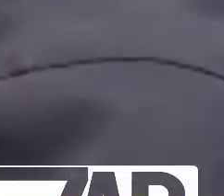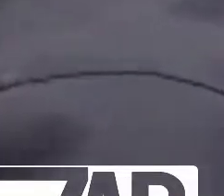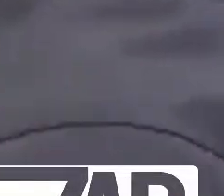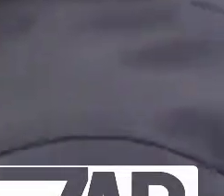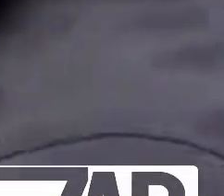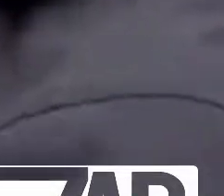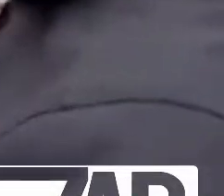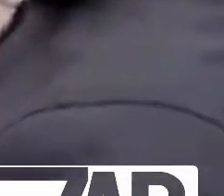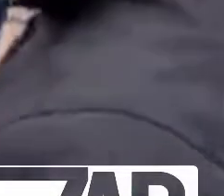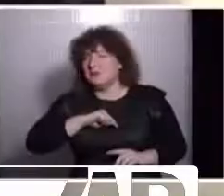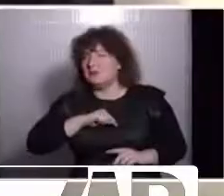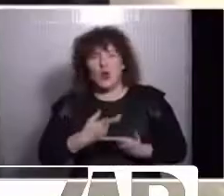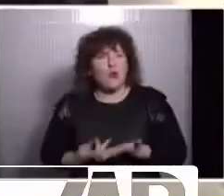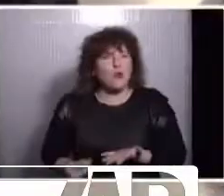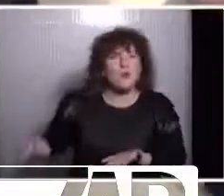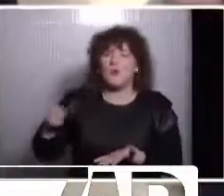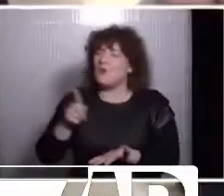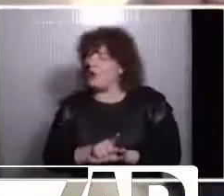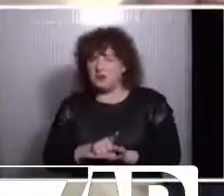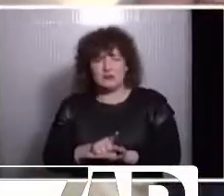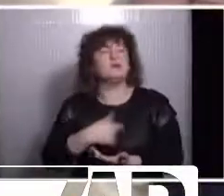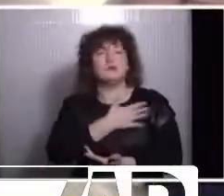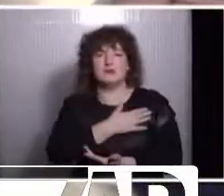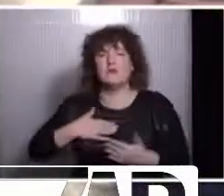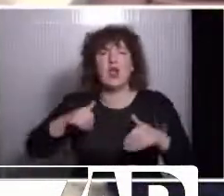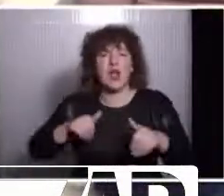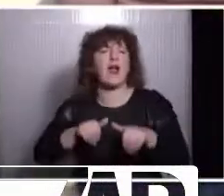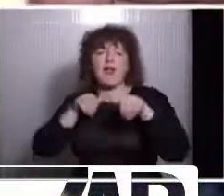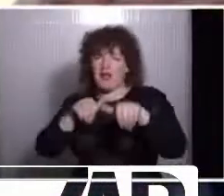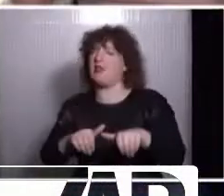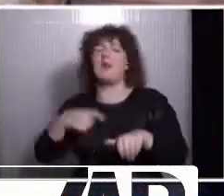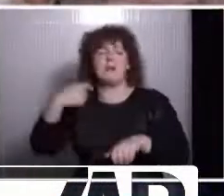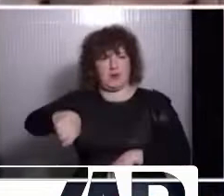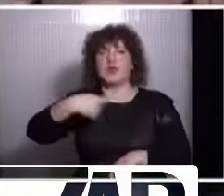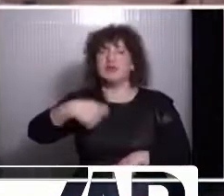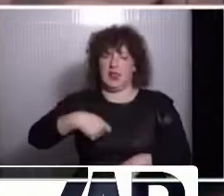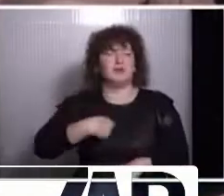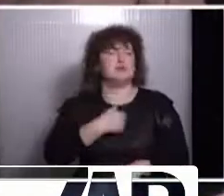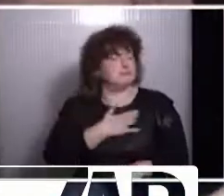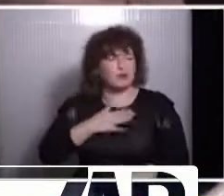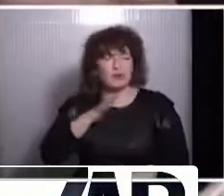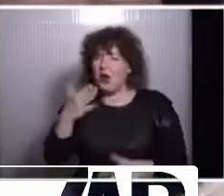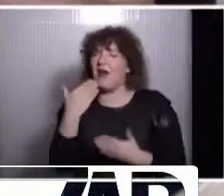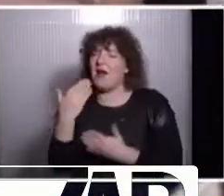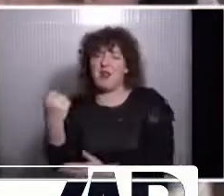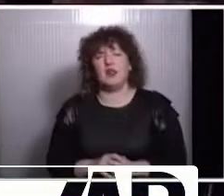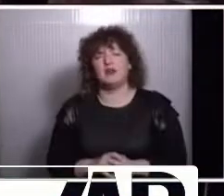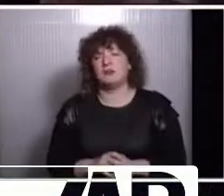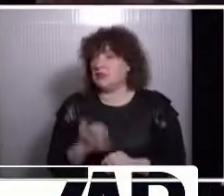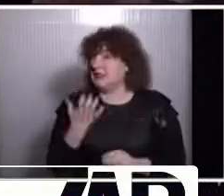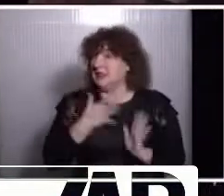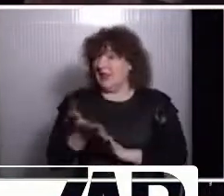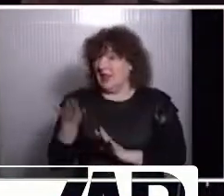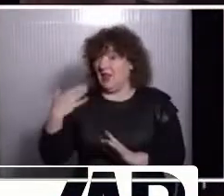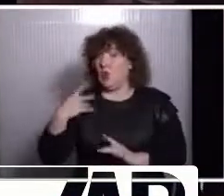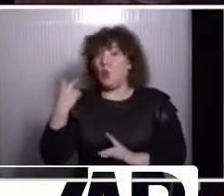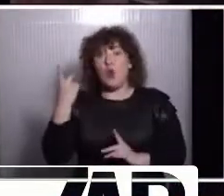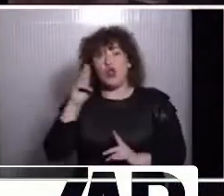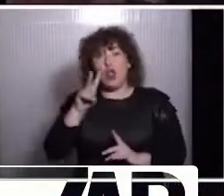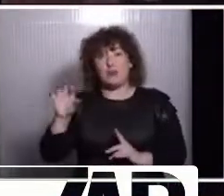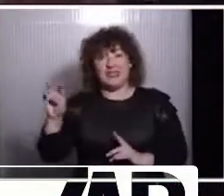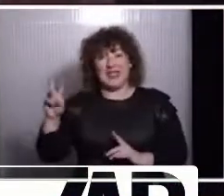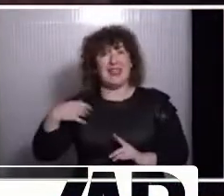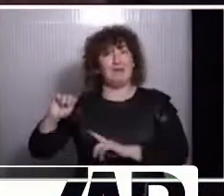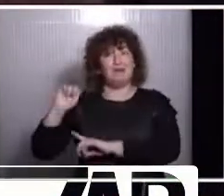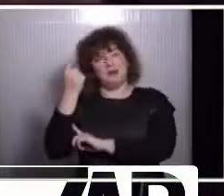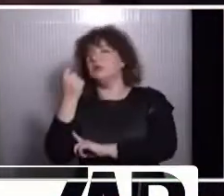perdón, ignora cómo hablo, que reconozco que me he equivocado. Esto es interesante porque